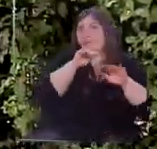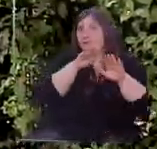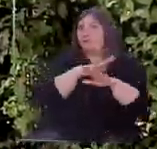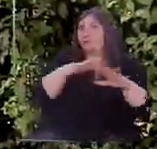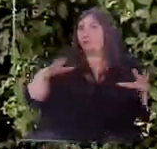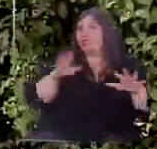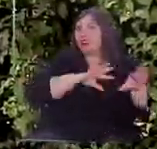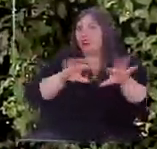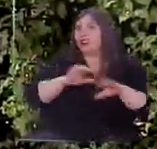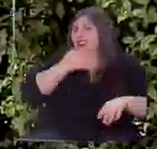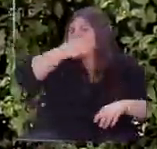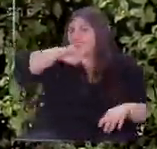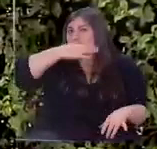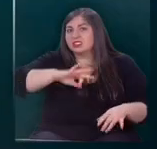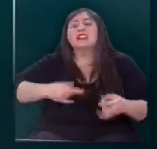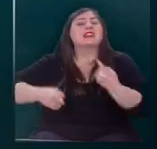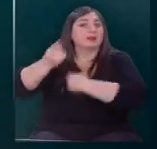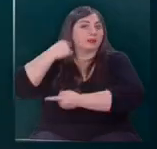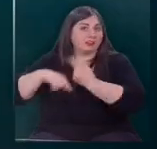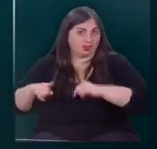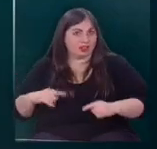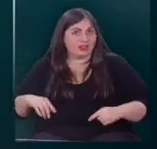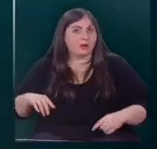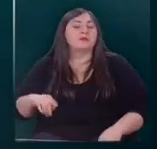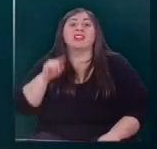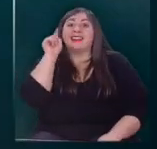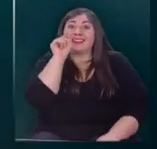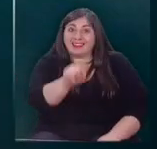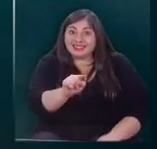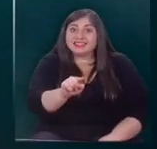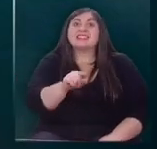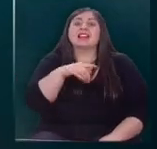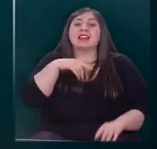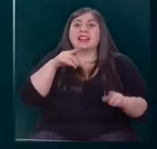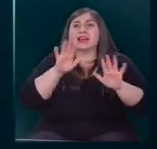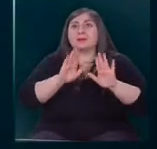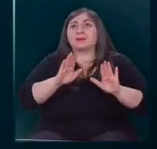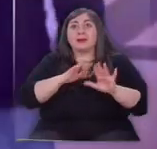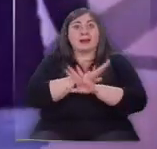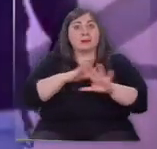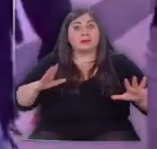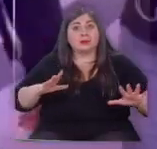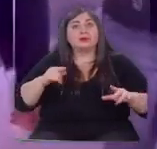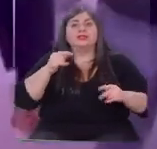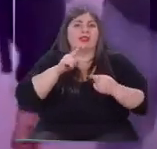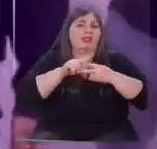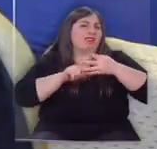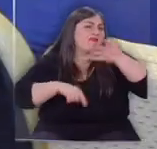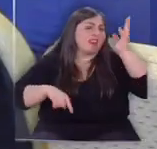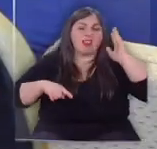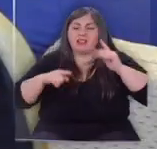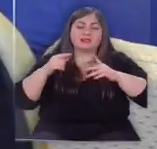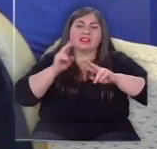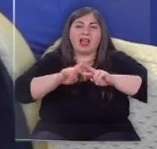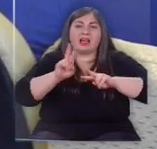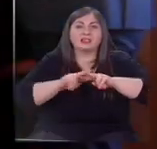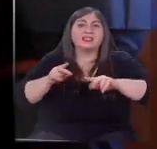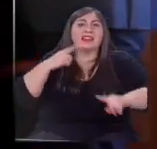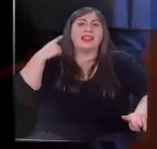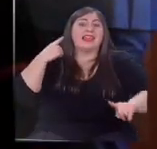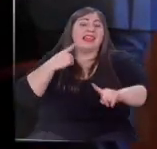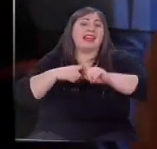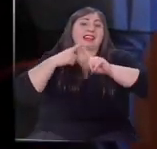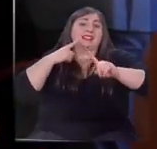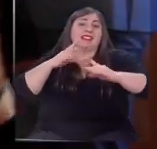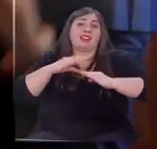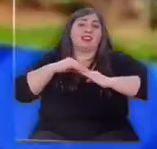muchas más cosas que contar dentro de un relato. Justamente es ello lo que muchos esperan de la serie, las diversas facetas que mostró el ex dirigente